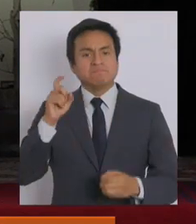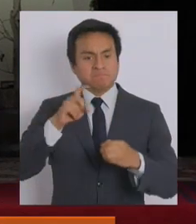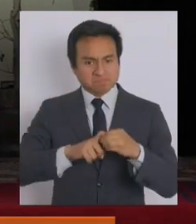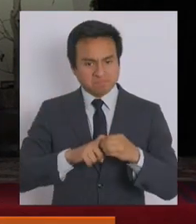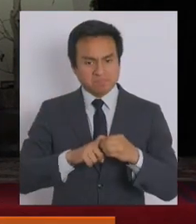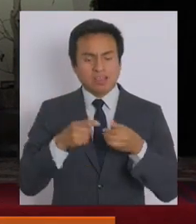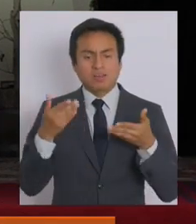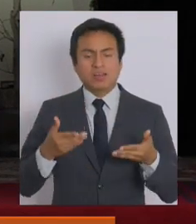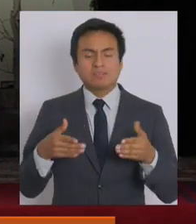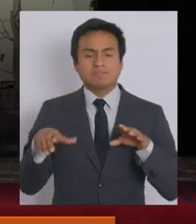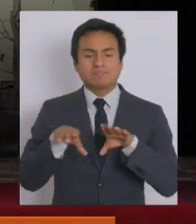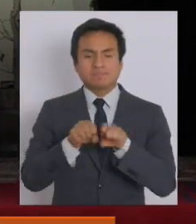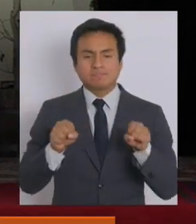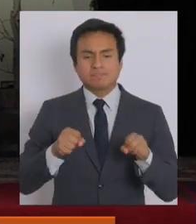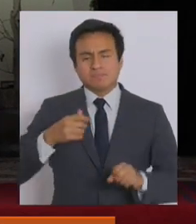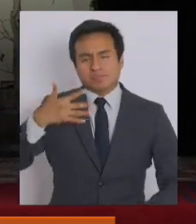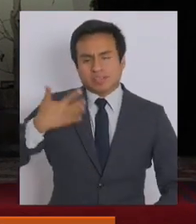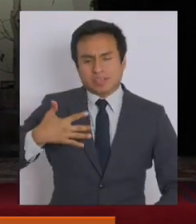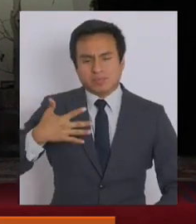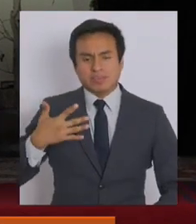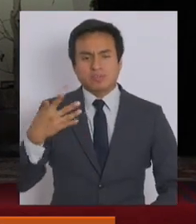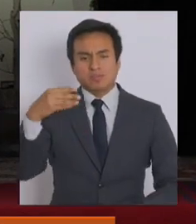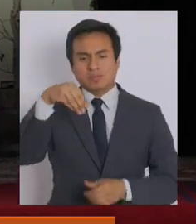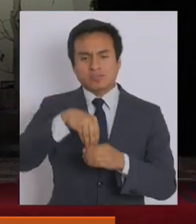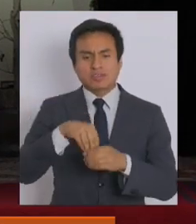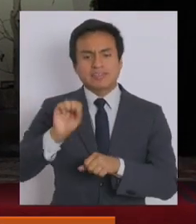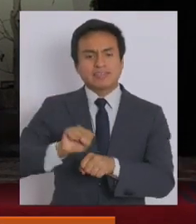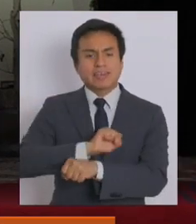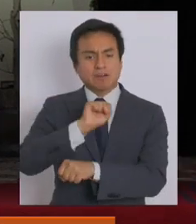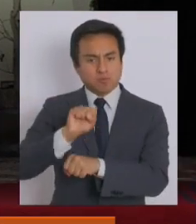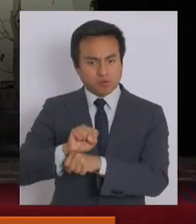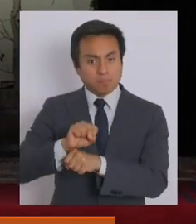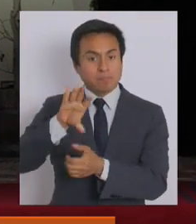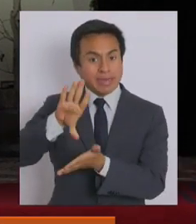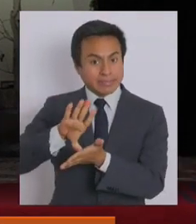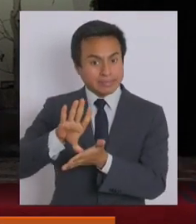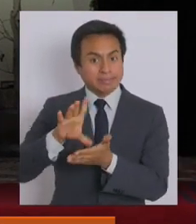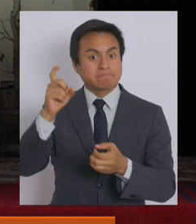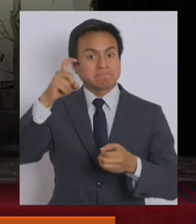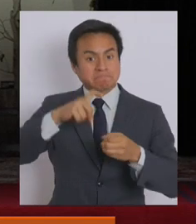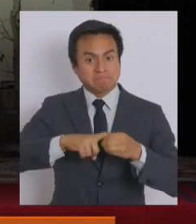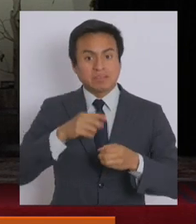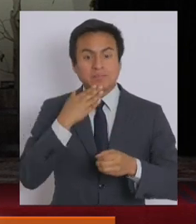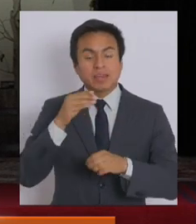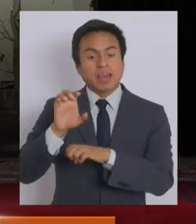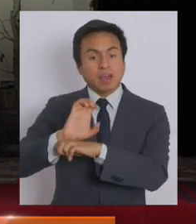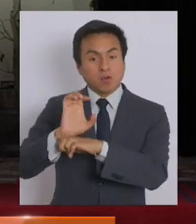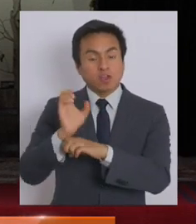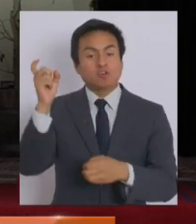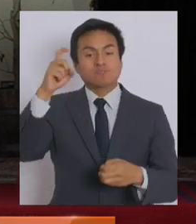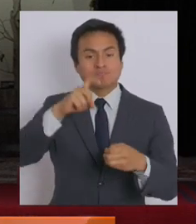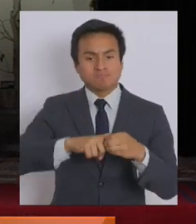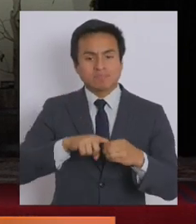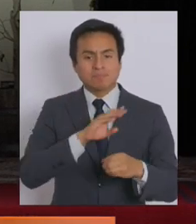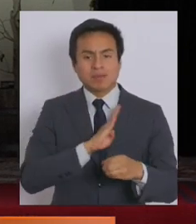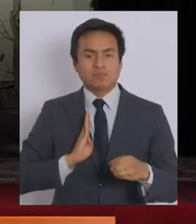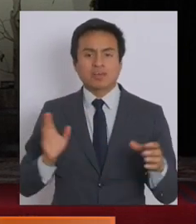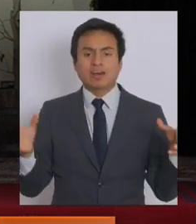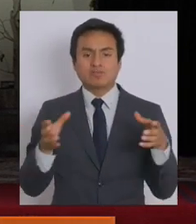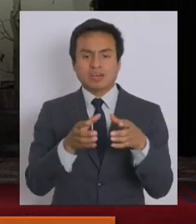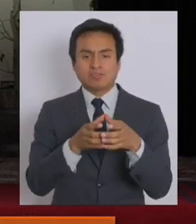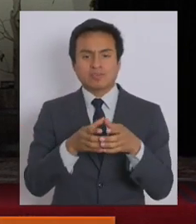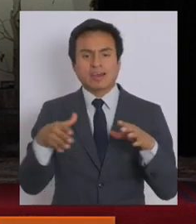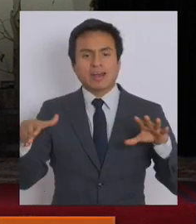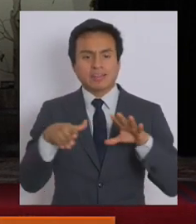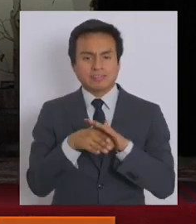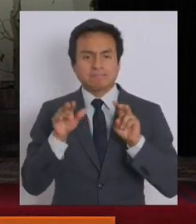Hoy día llegamos a acuerdos importantes para la incorporación de Singapur y para la incorporación de Ecuador como miembros asociados de la